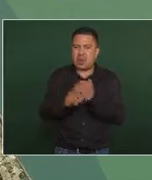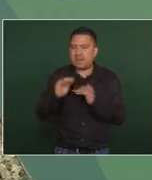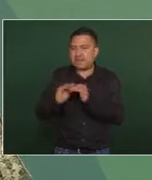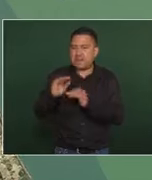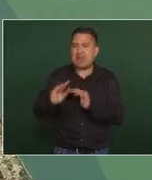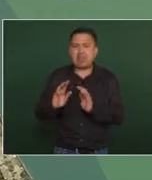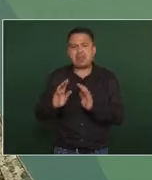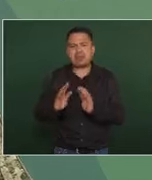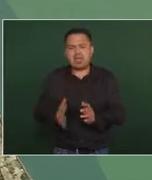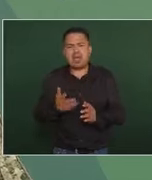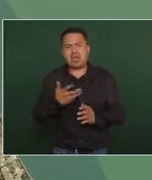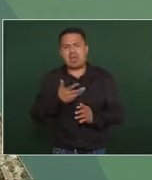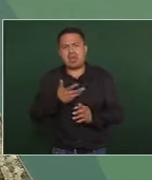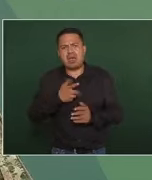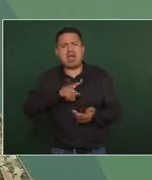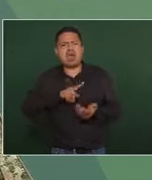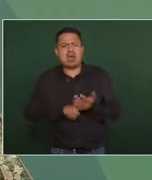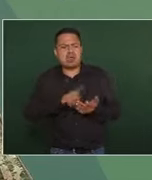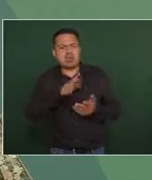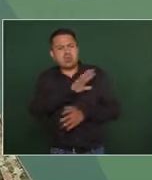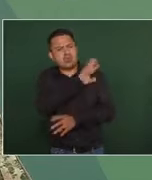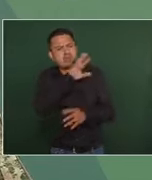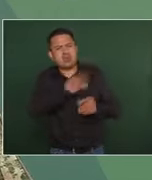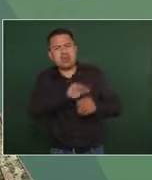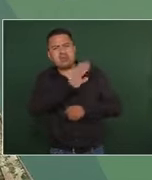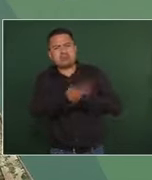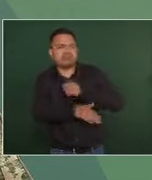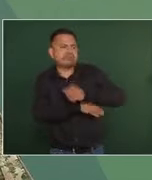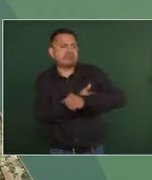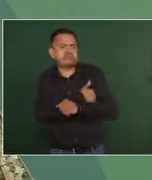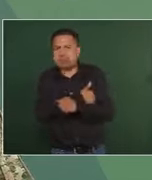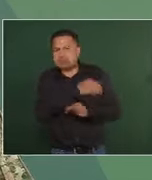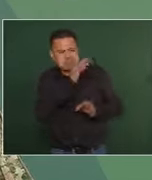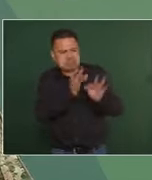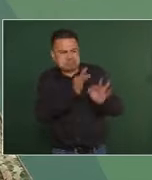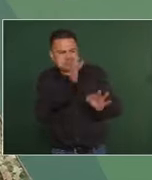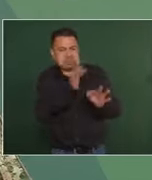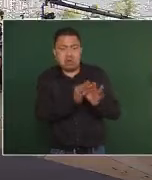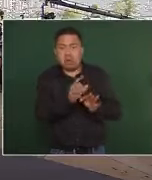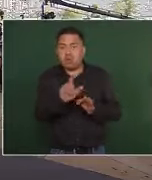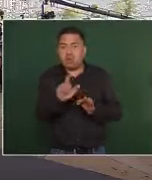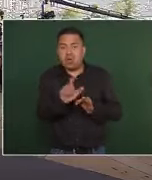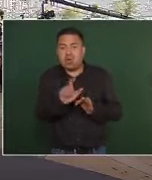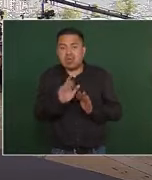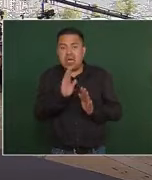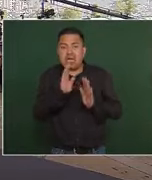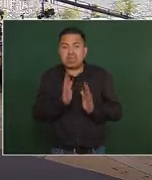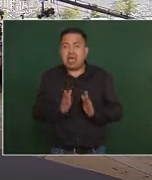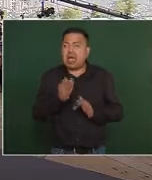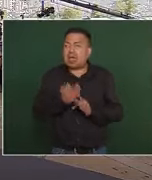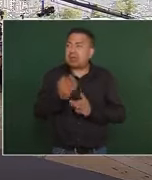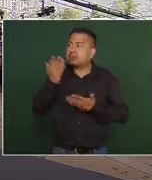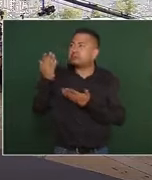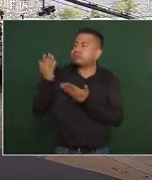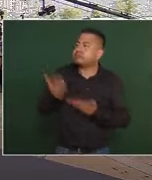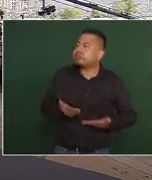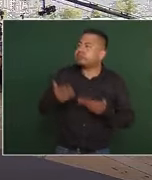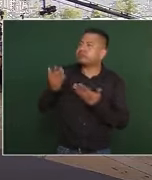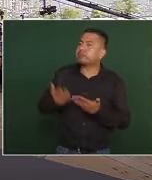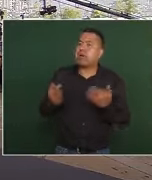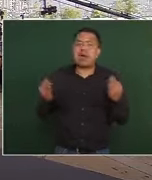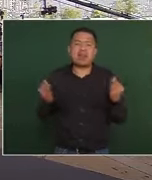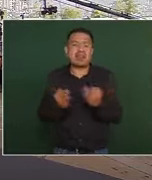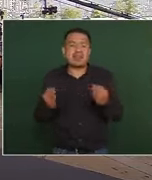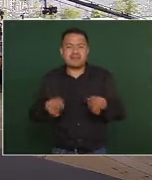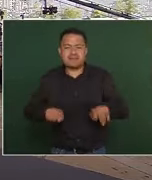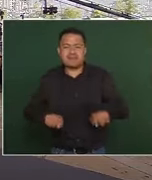los tenemos pues en bodega, listos para que una vez que conforme van llegando refrigeradores